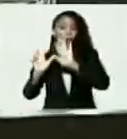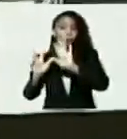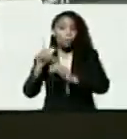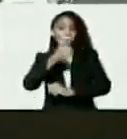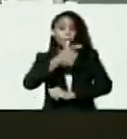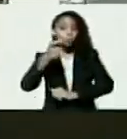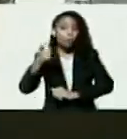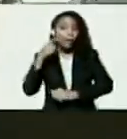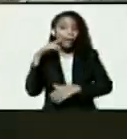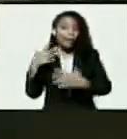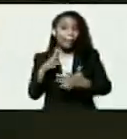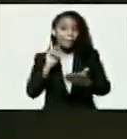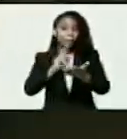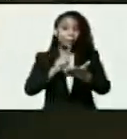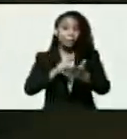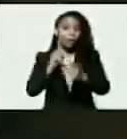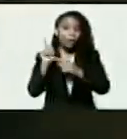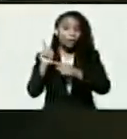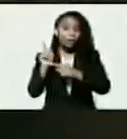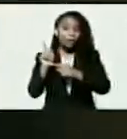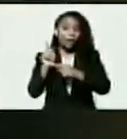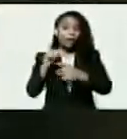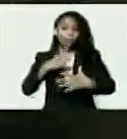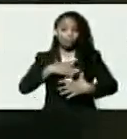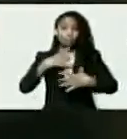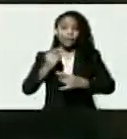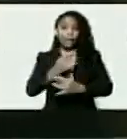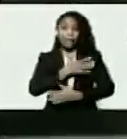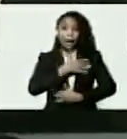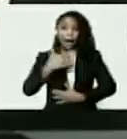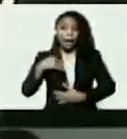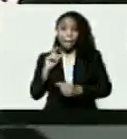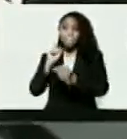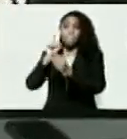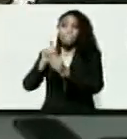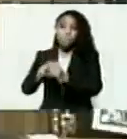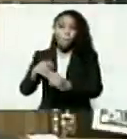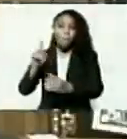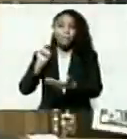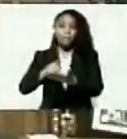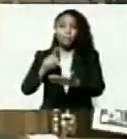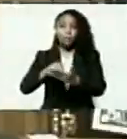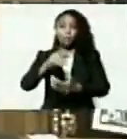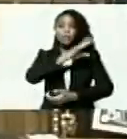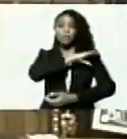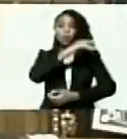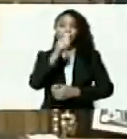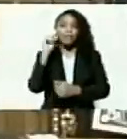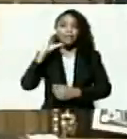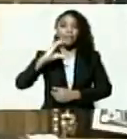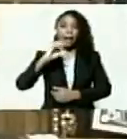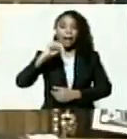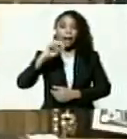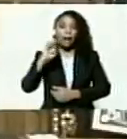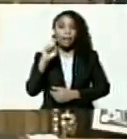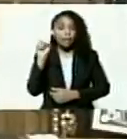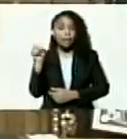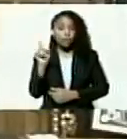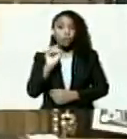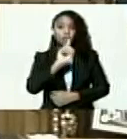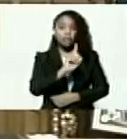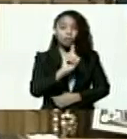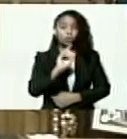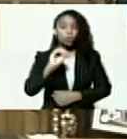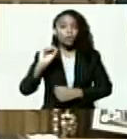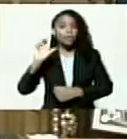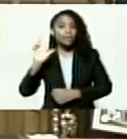que se postularon, que mostraron el interés de querer ser rectores del Poder Nacional Electoral. De esos